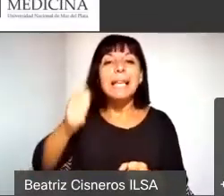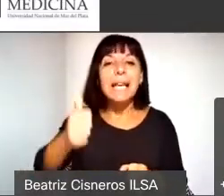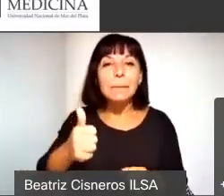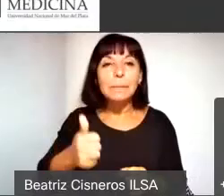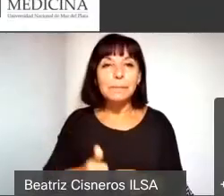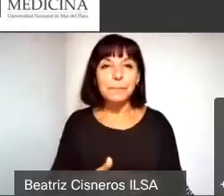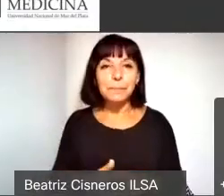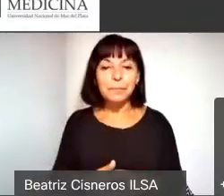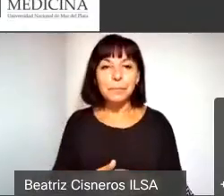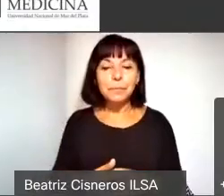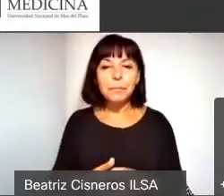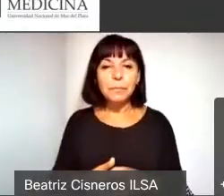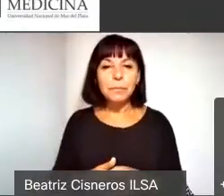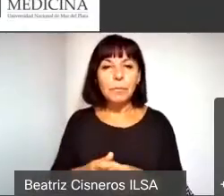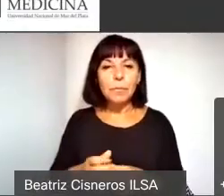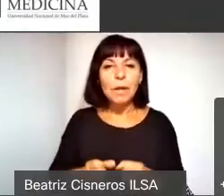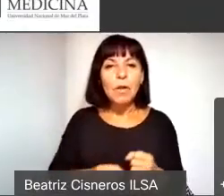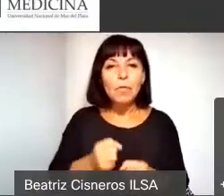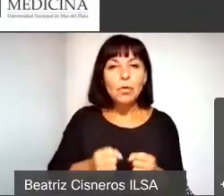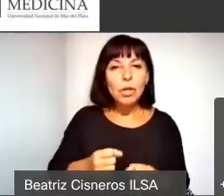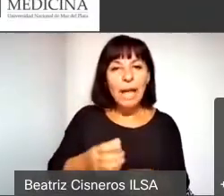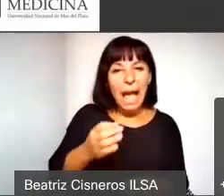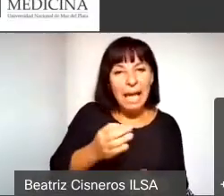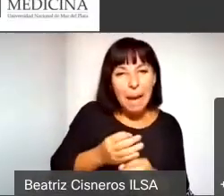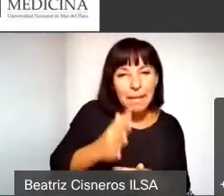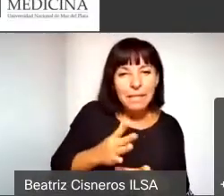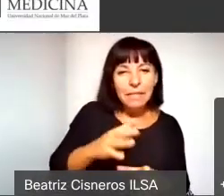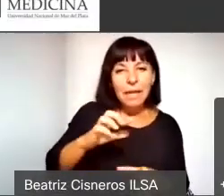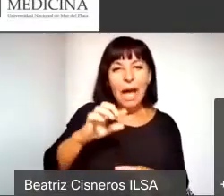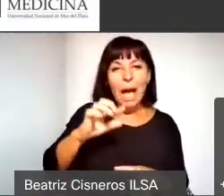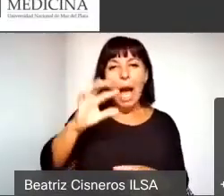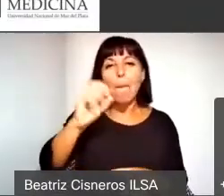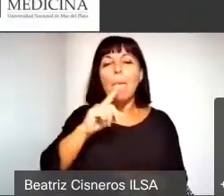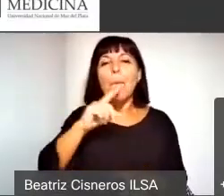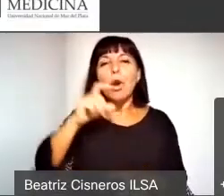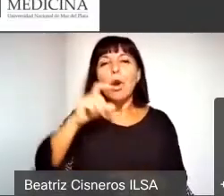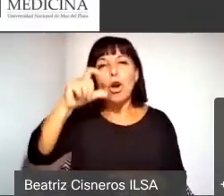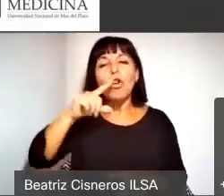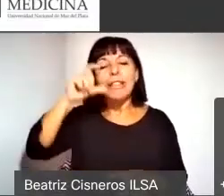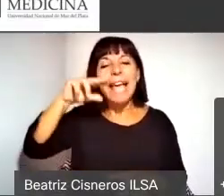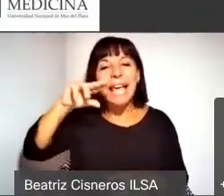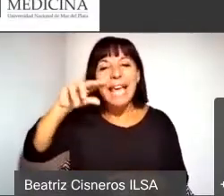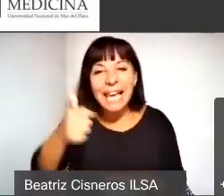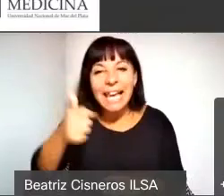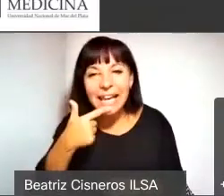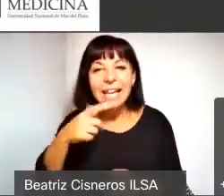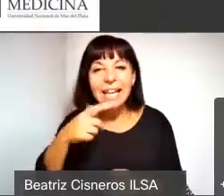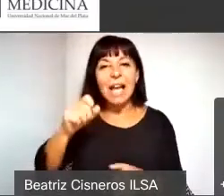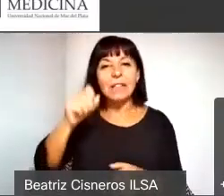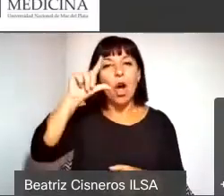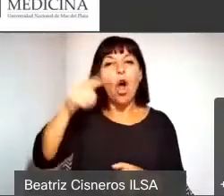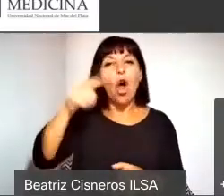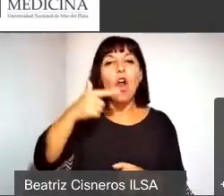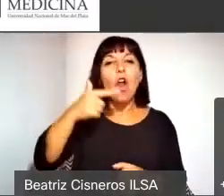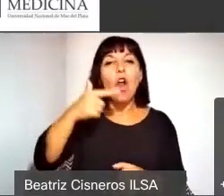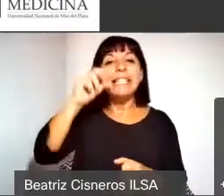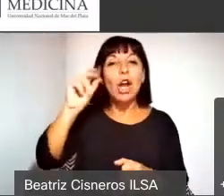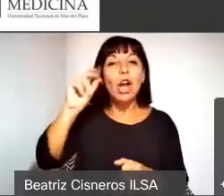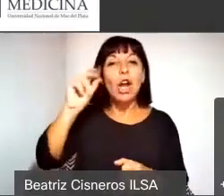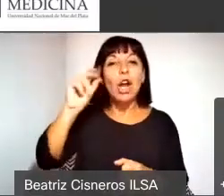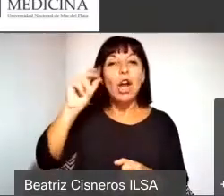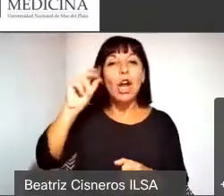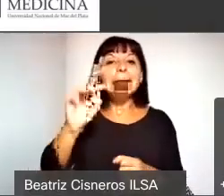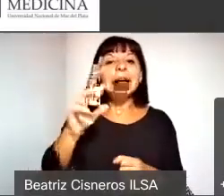nombrar funciones específicas de los otros componentes, de las proteínas, del glicocálix, del colesterol, pero los fosfolípidos son constituyentes